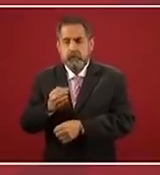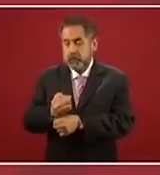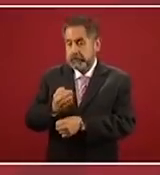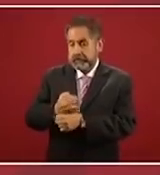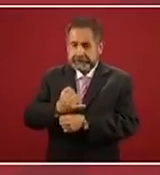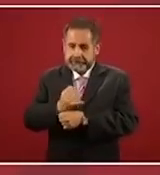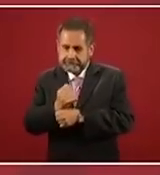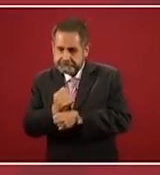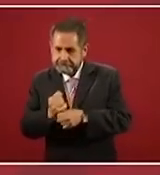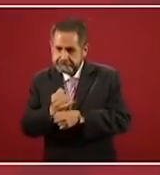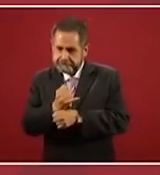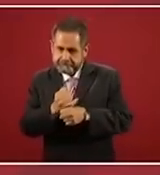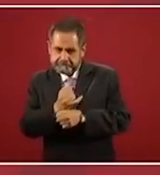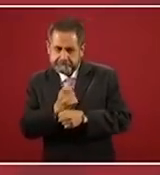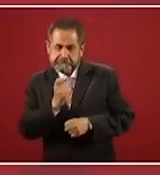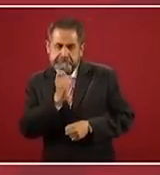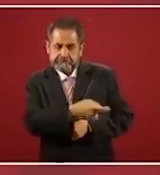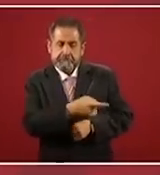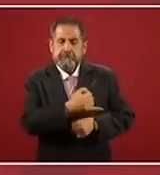investigación que